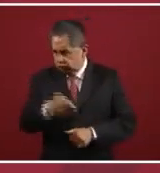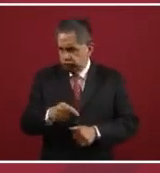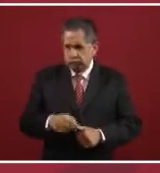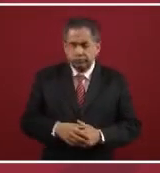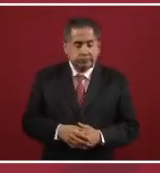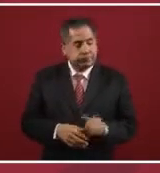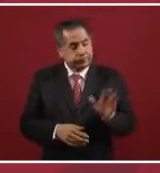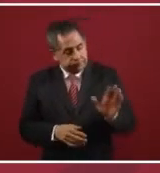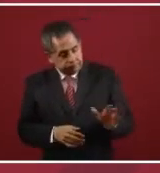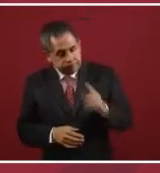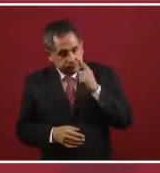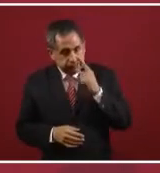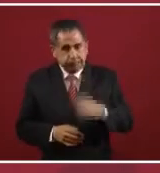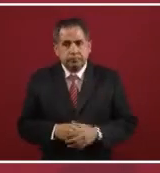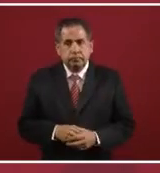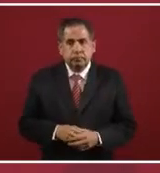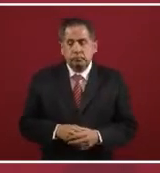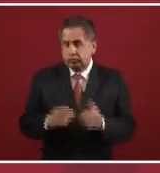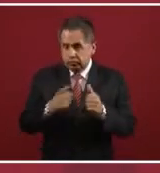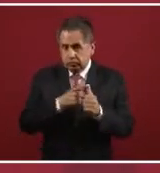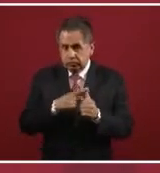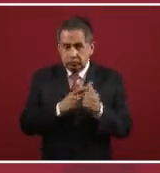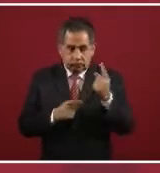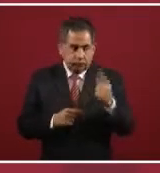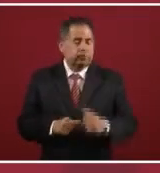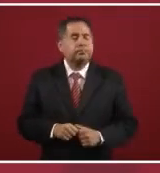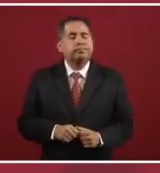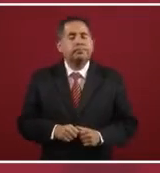Digo, mire, primero,